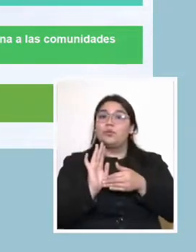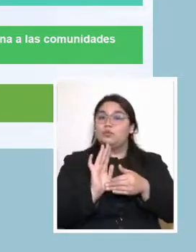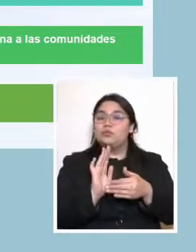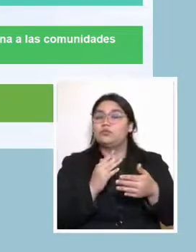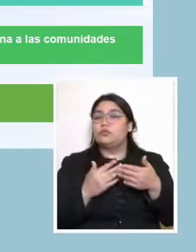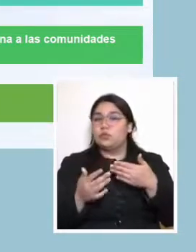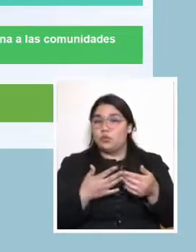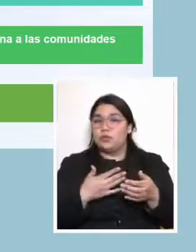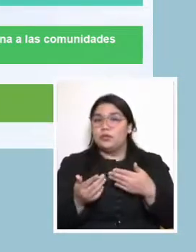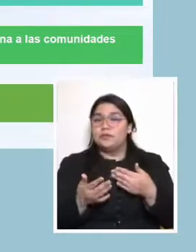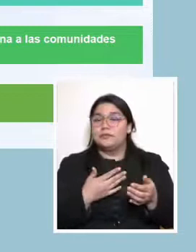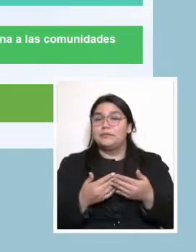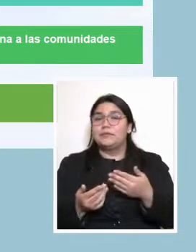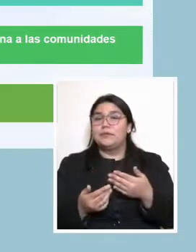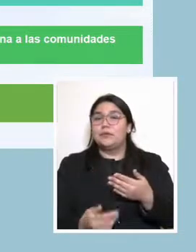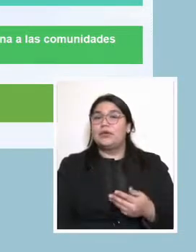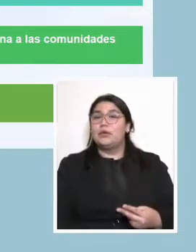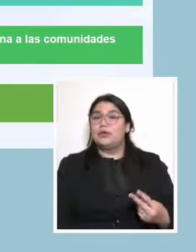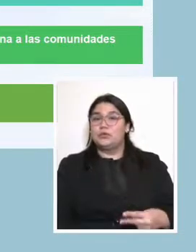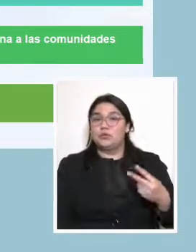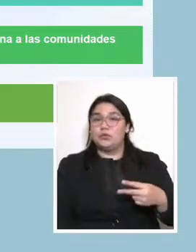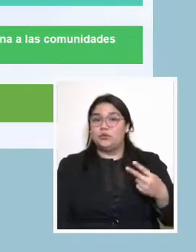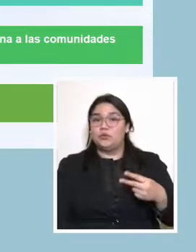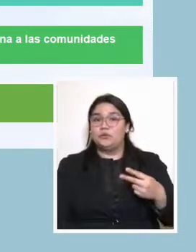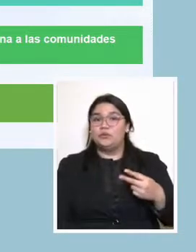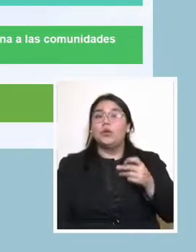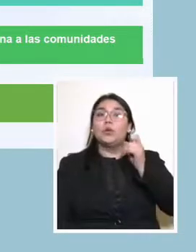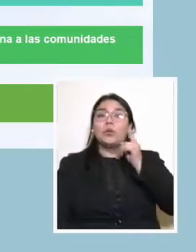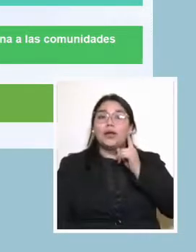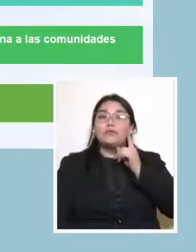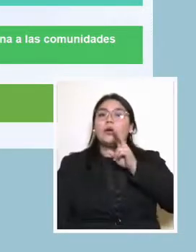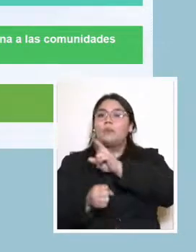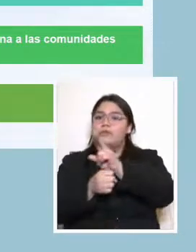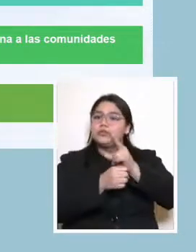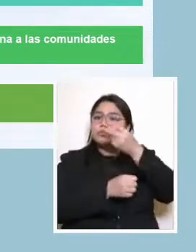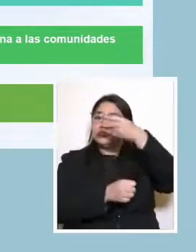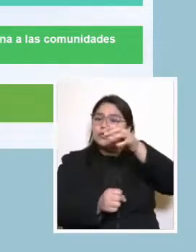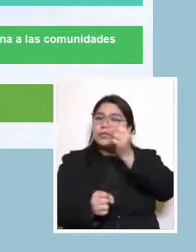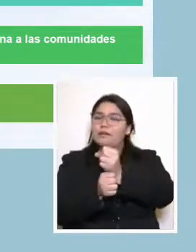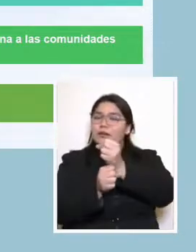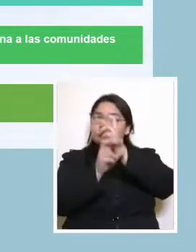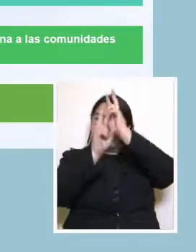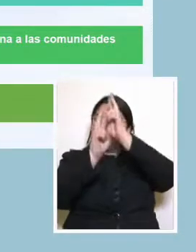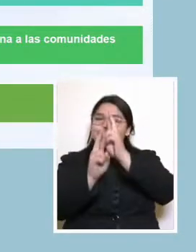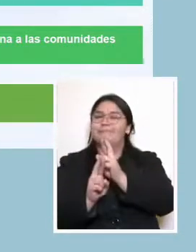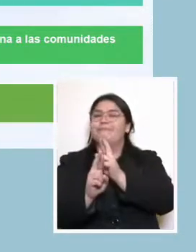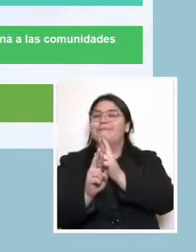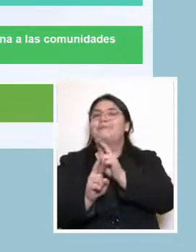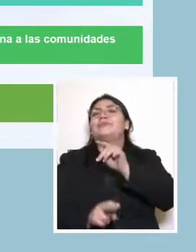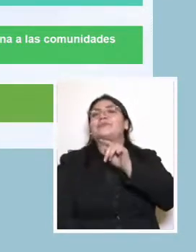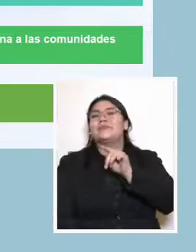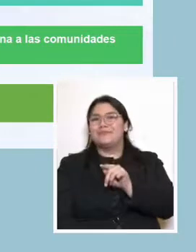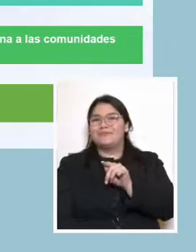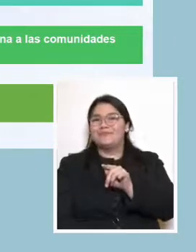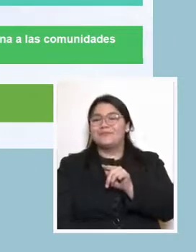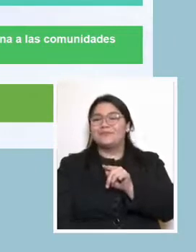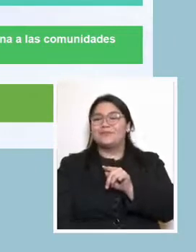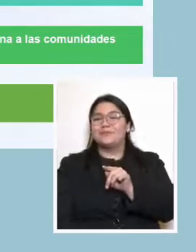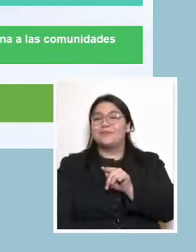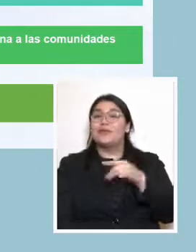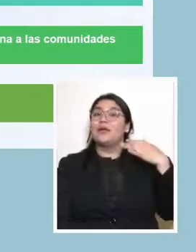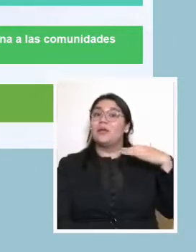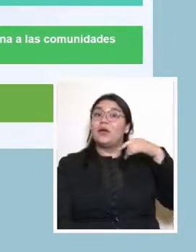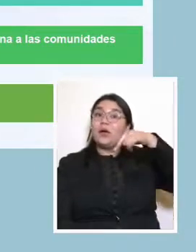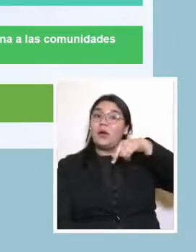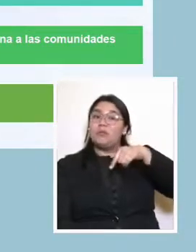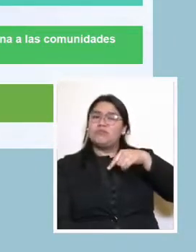plano de la valoración es el reconocimiento de la labor docente, ¿no? Es muy importante, hoy día en una entrevista me